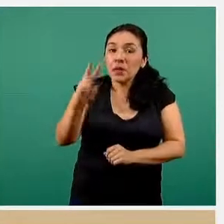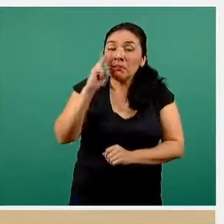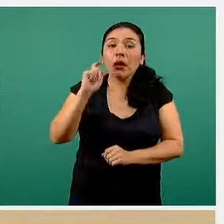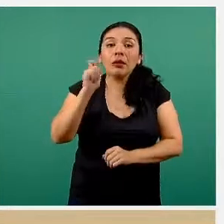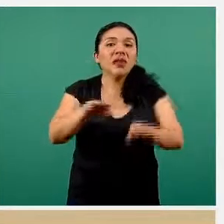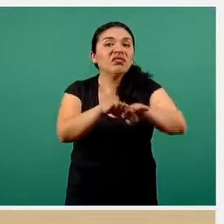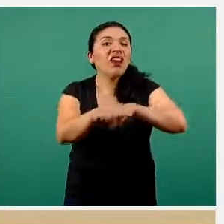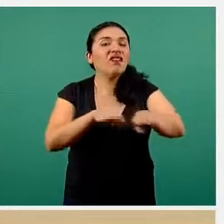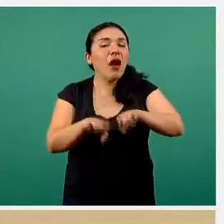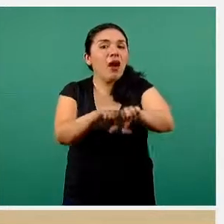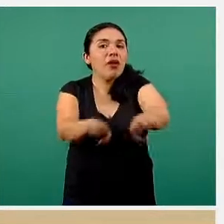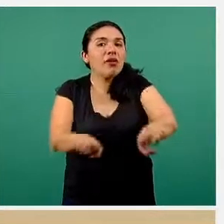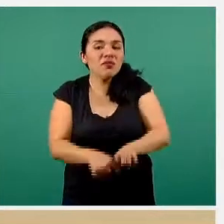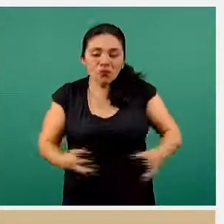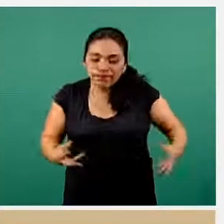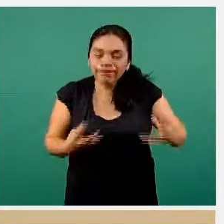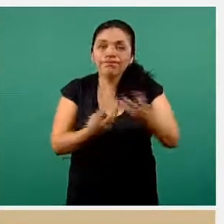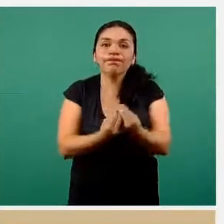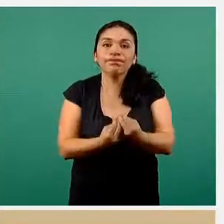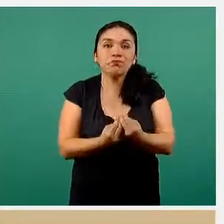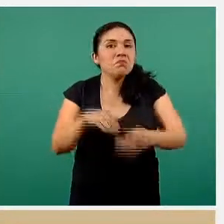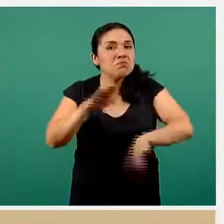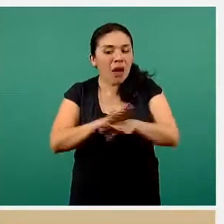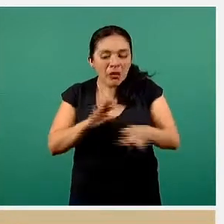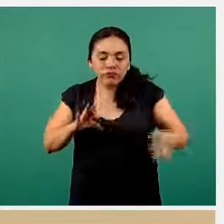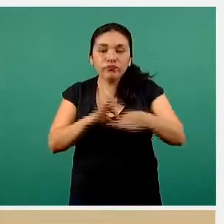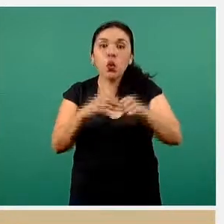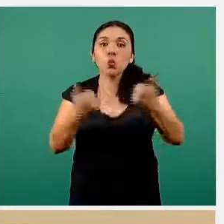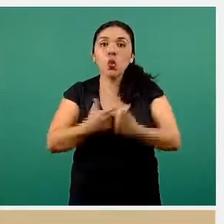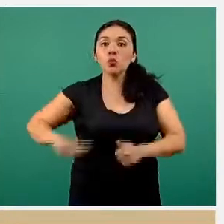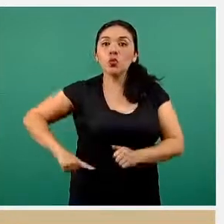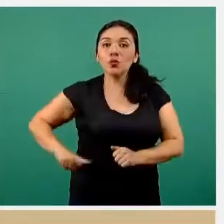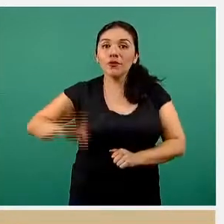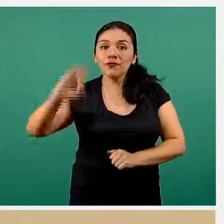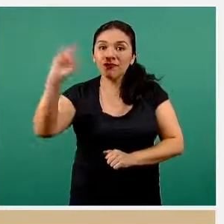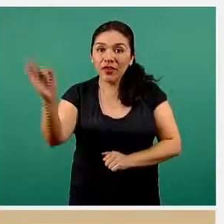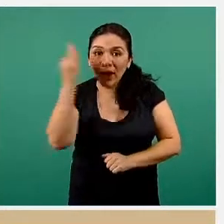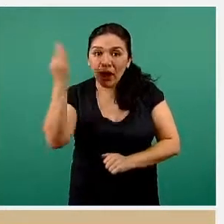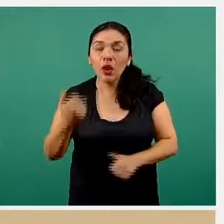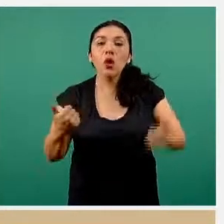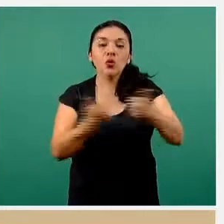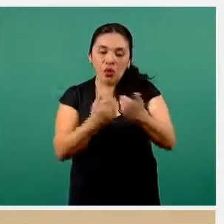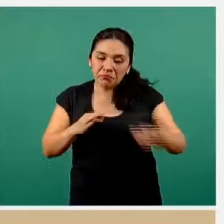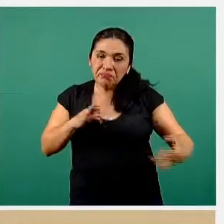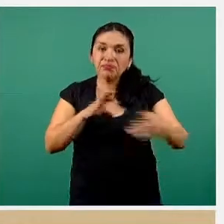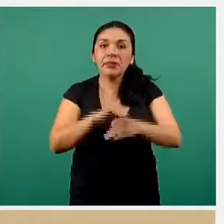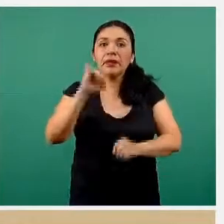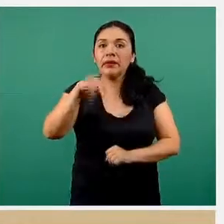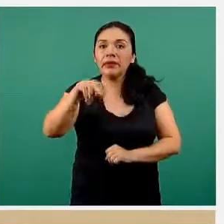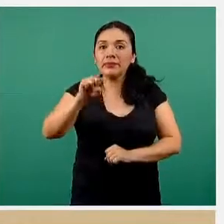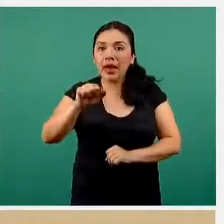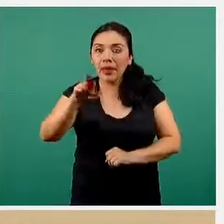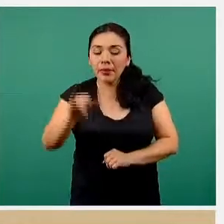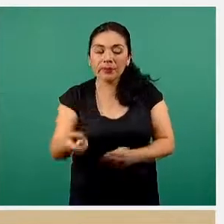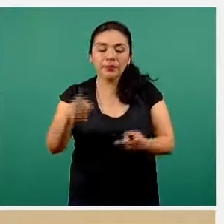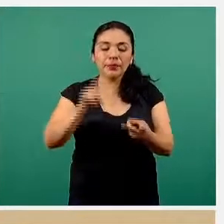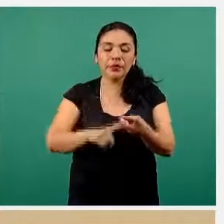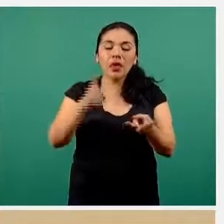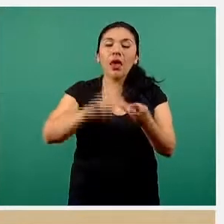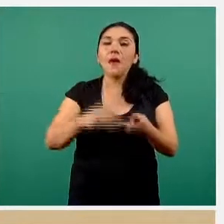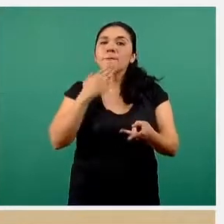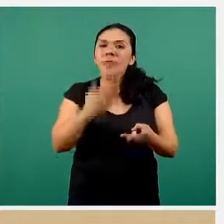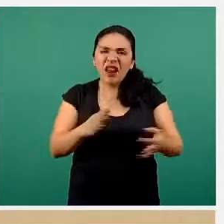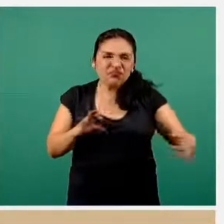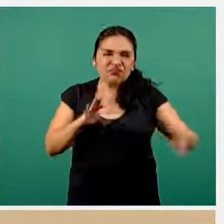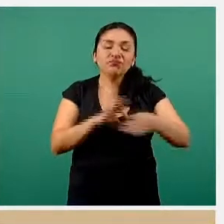trabajo en equipo. Hemos trabajado muy de la mano con el gobierno federal, hemos trabajado muy de la mano con el INSABI, hemos trabajado muy